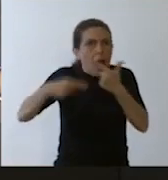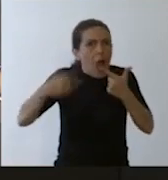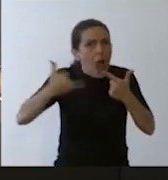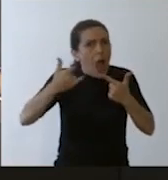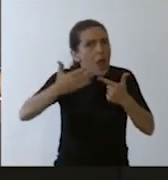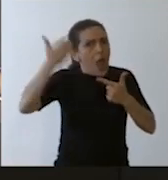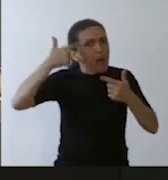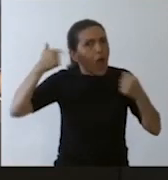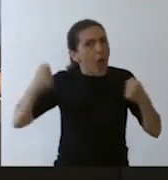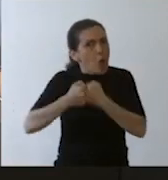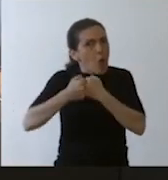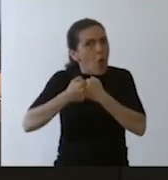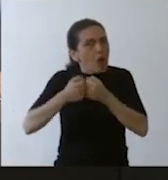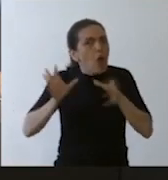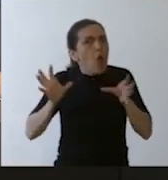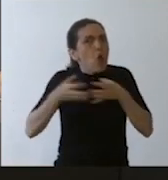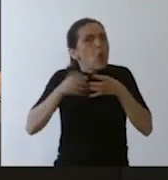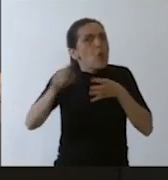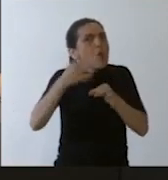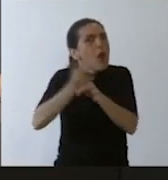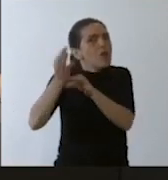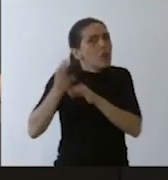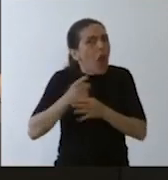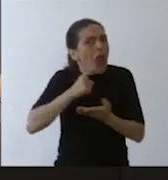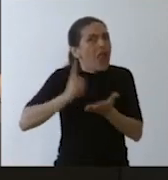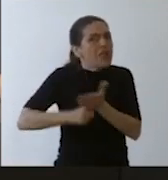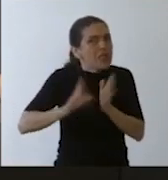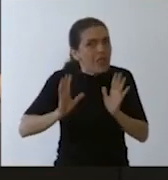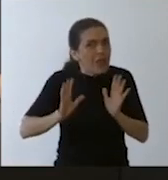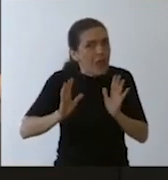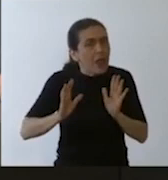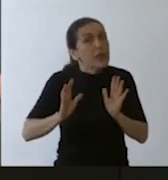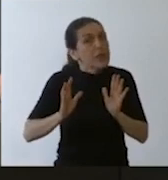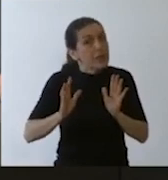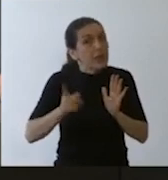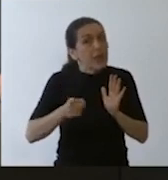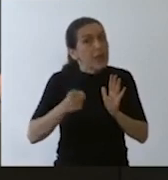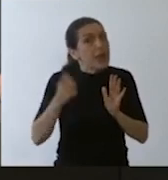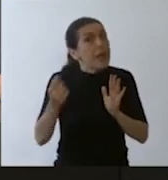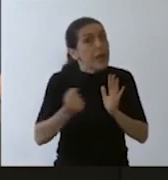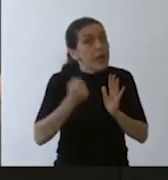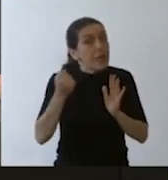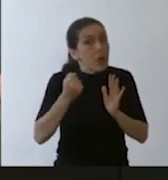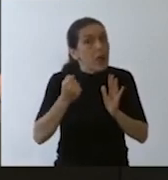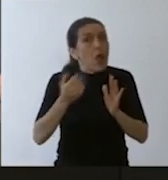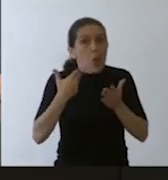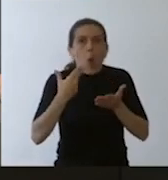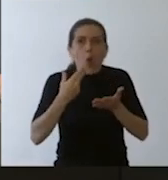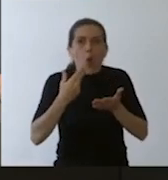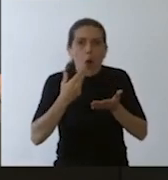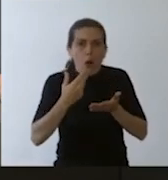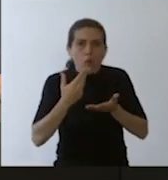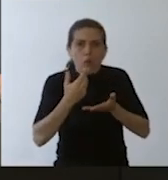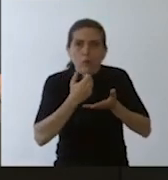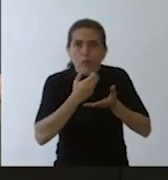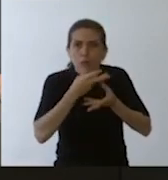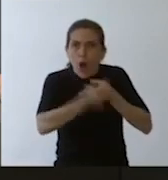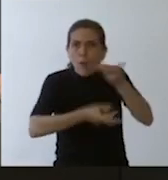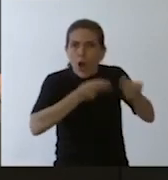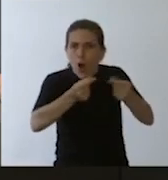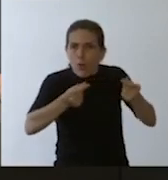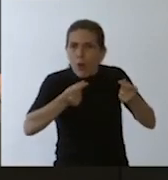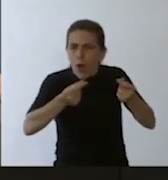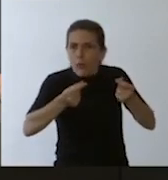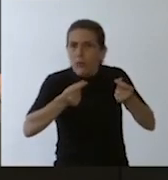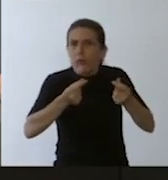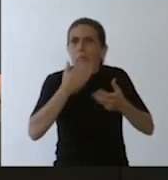fuertemente solicitado por el grupo de expertos y realmente se ha podido llevar a cabo. Se han comprado un número muy